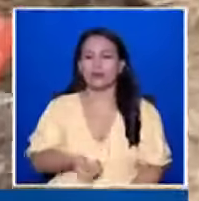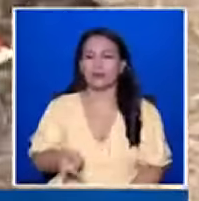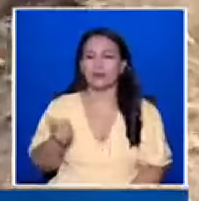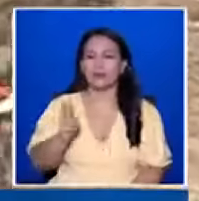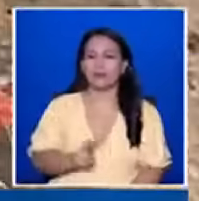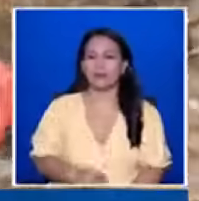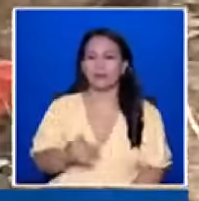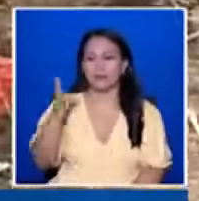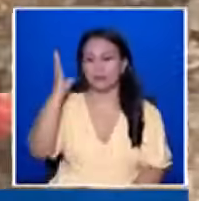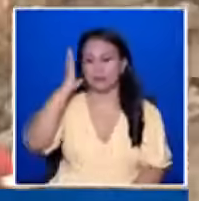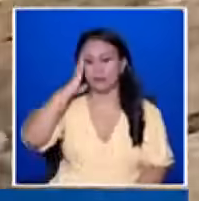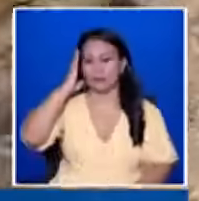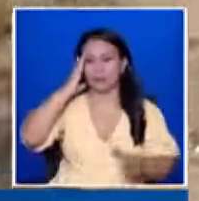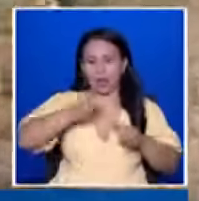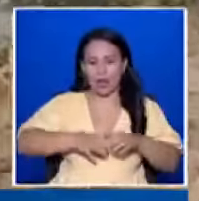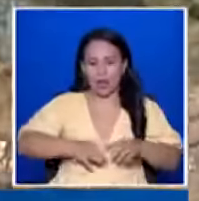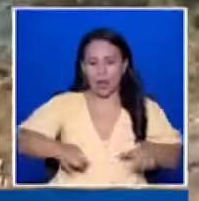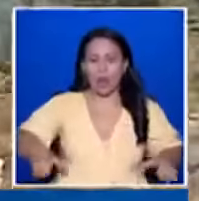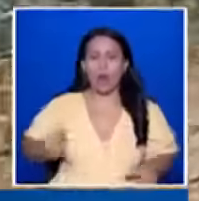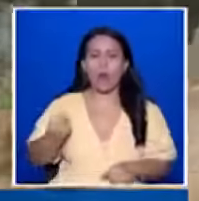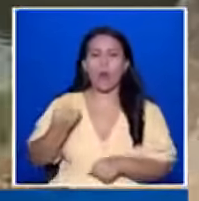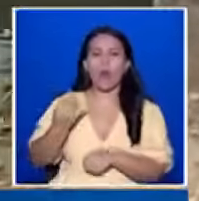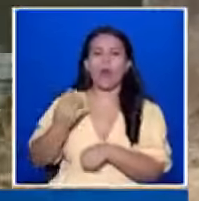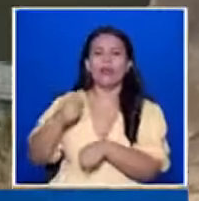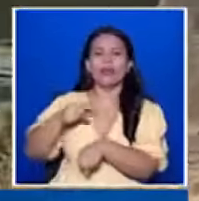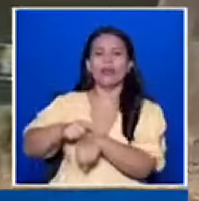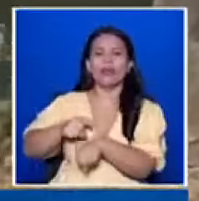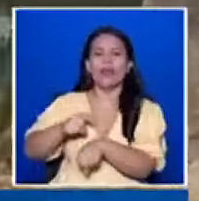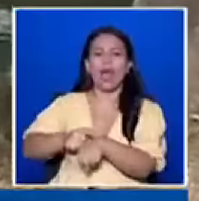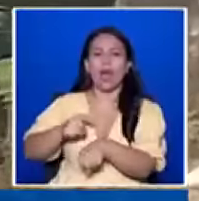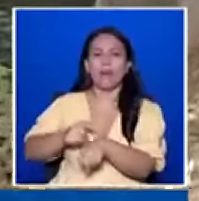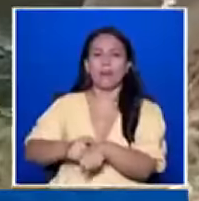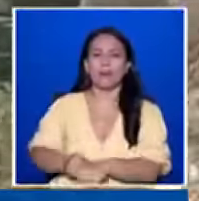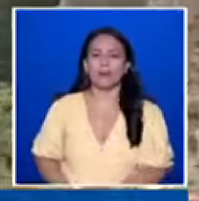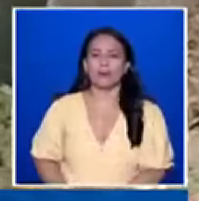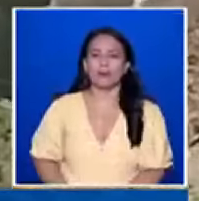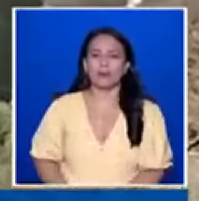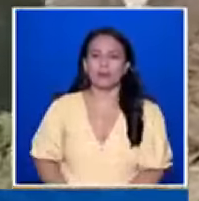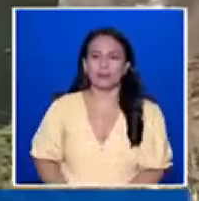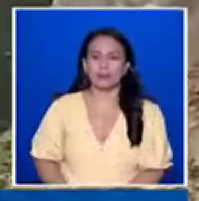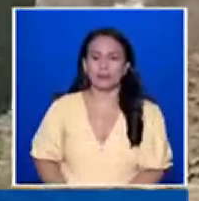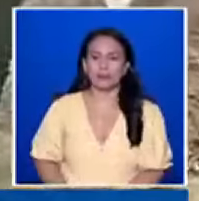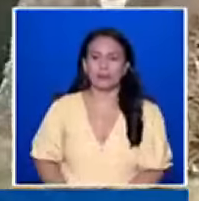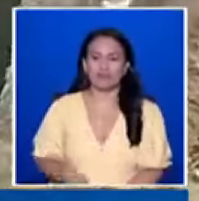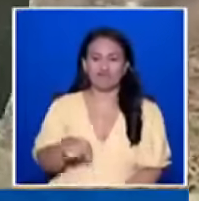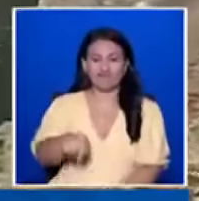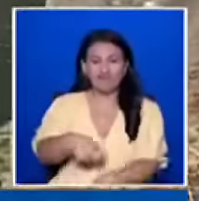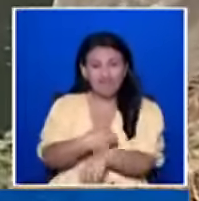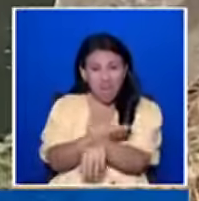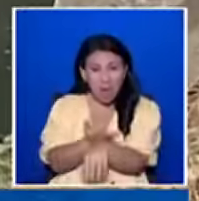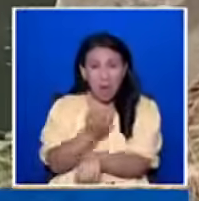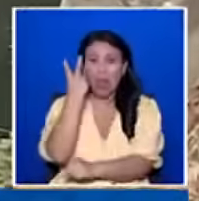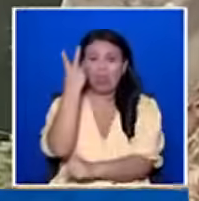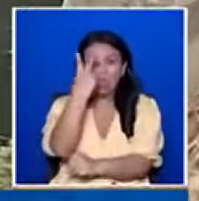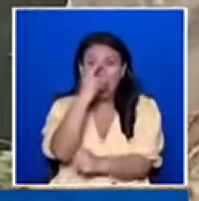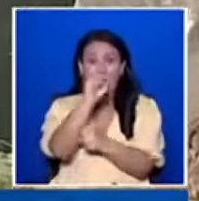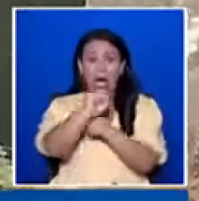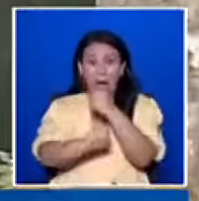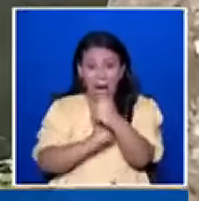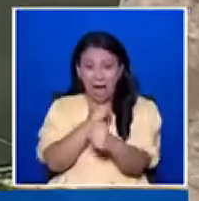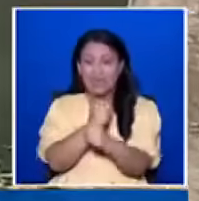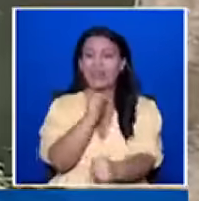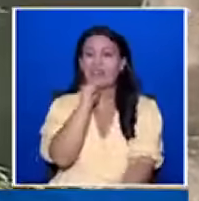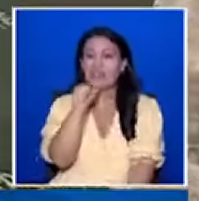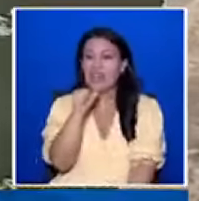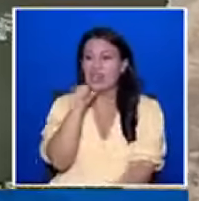está llena de maleza. ¿Hace cuánto tiempo, amiga? Bueno, días. ¿Hace cuánto tiempo no vienen a limpiar la zanja? Ya tiene más de 2 años. ¿Que no vienen a